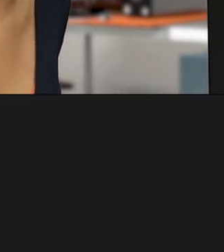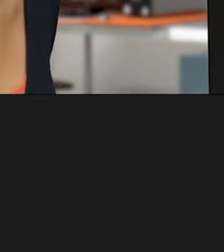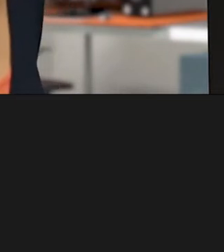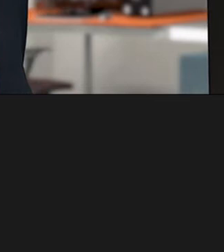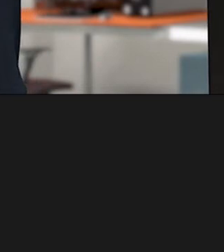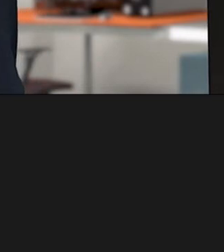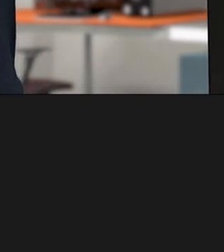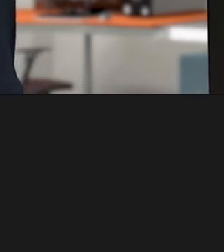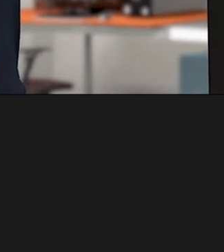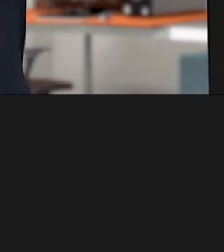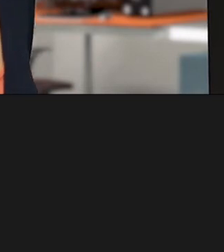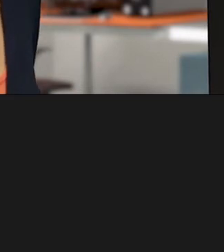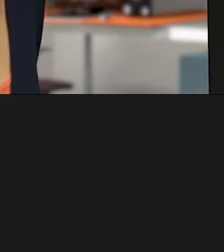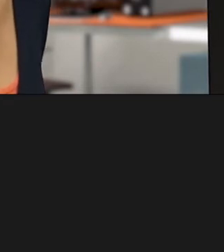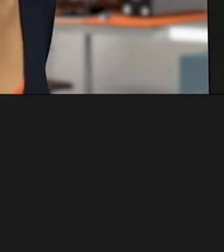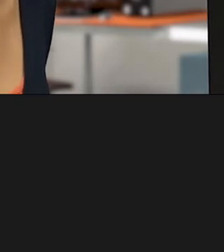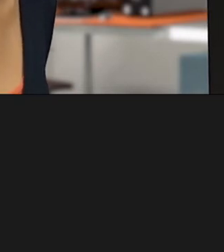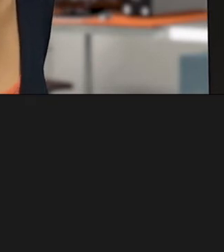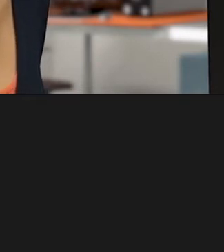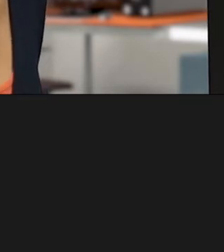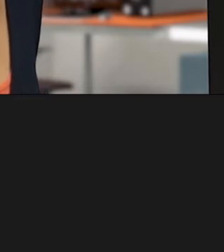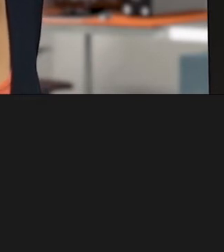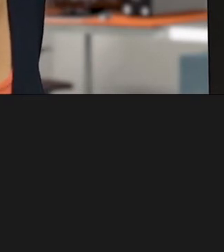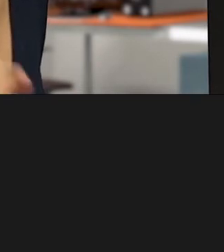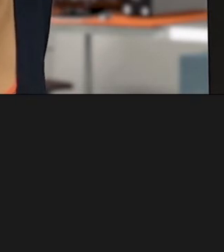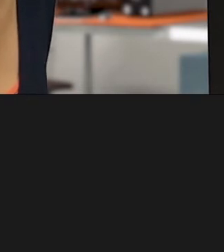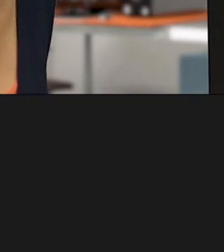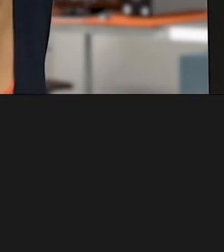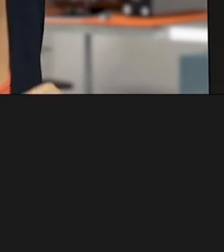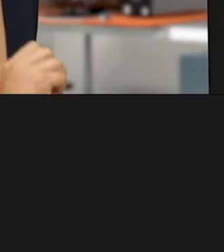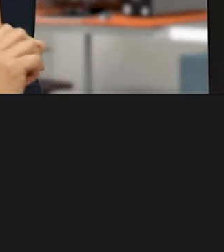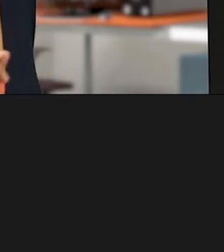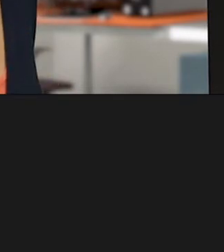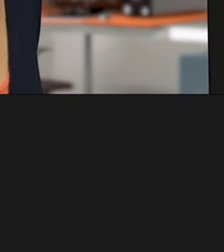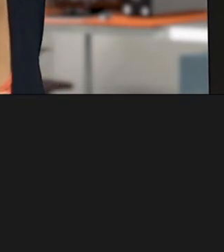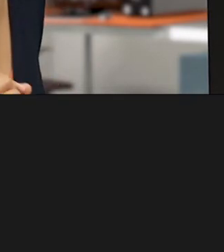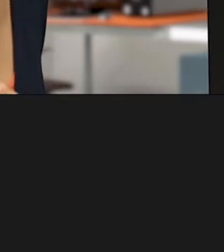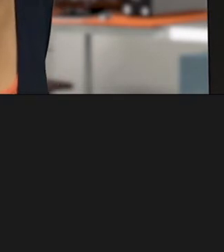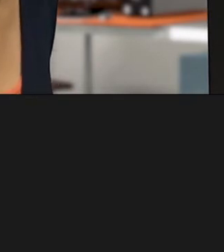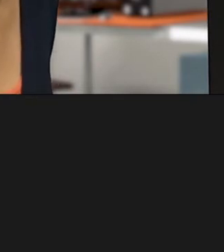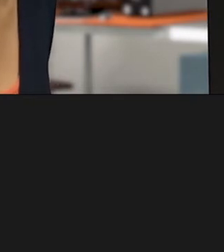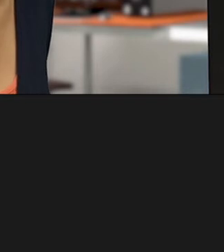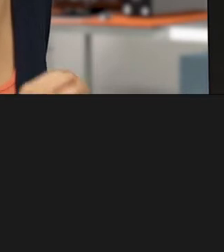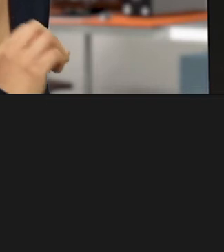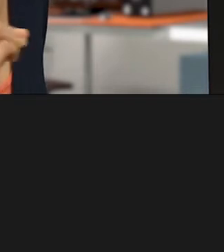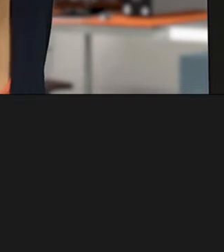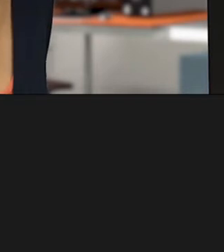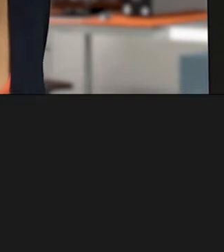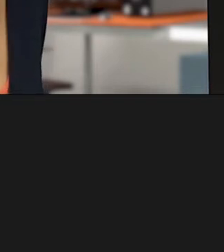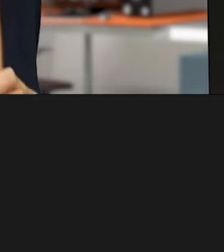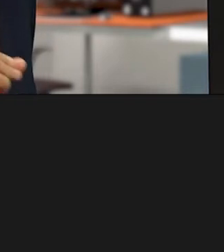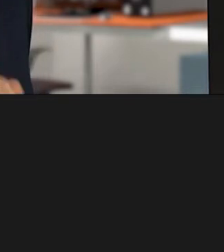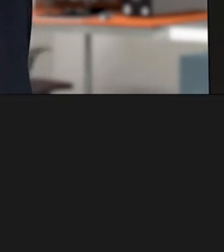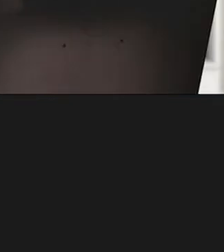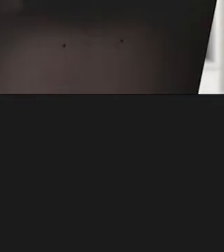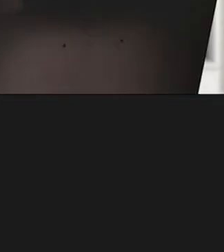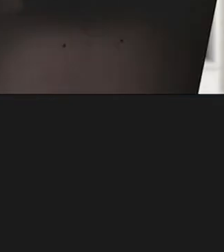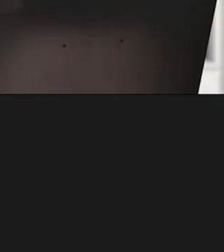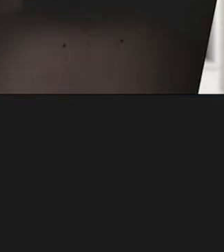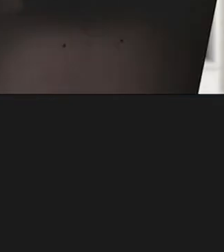por robo. ¿No te gustaría que quien juzgara tu caso y determinara si eres o no culpable y el castigo que se te